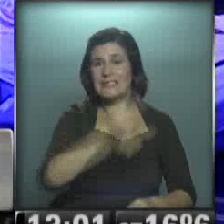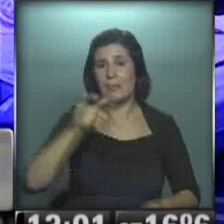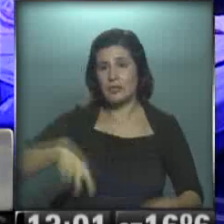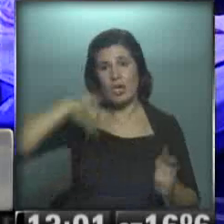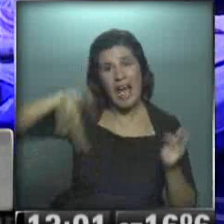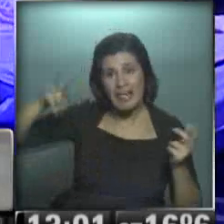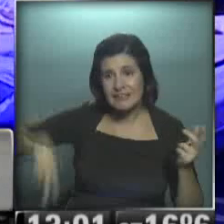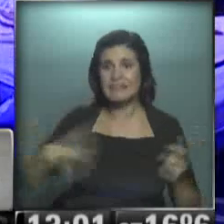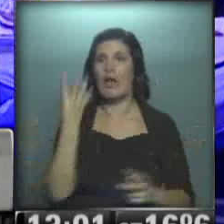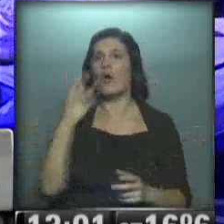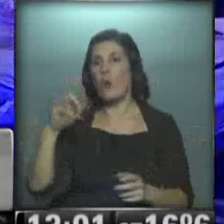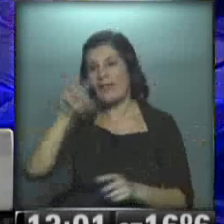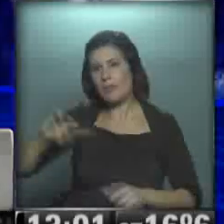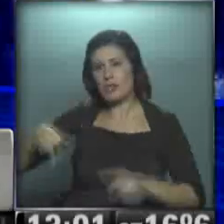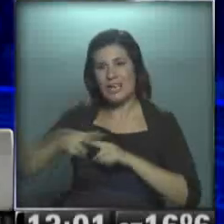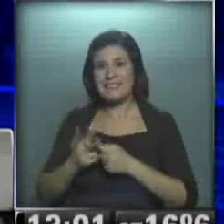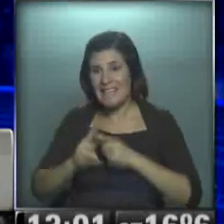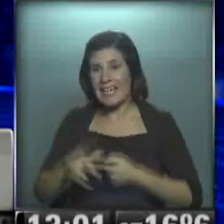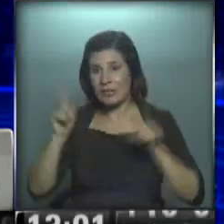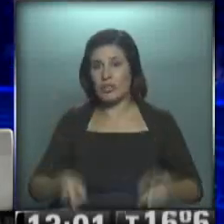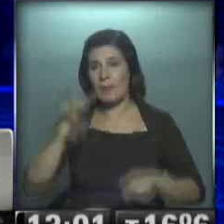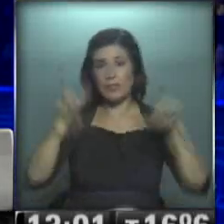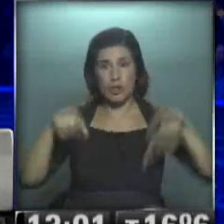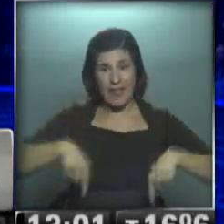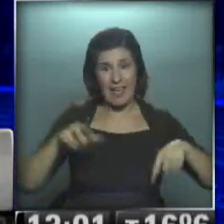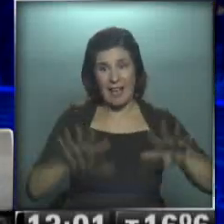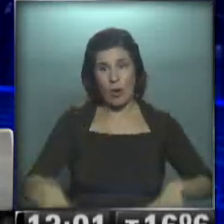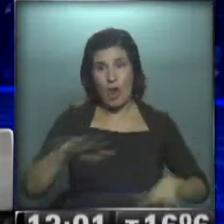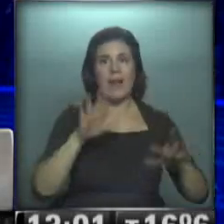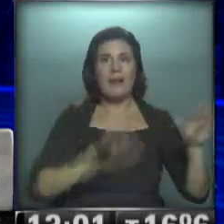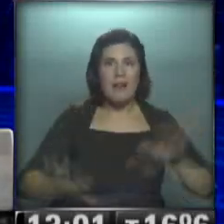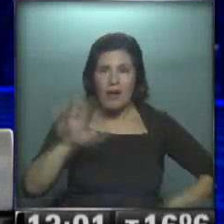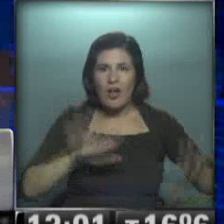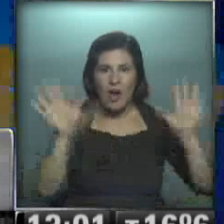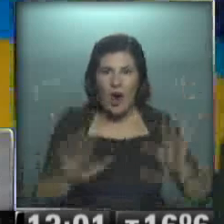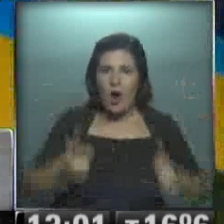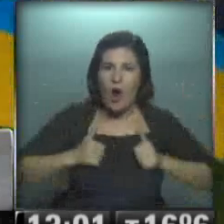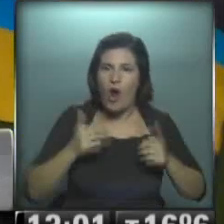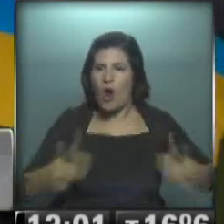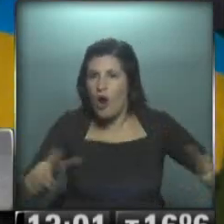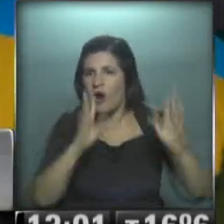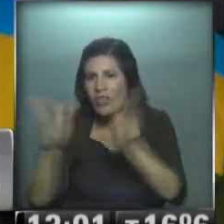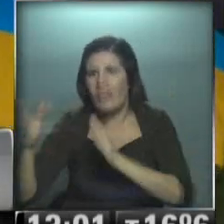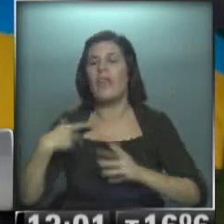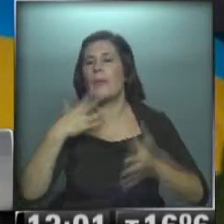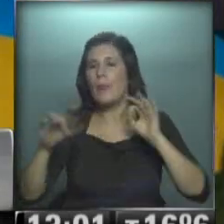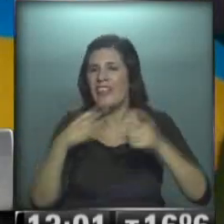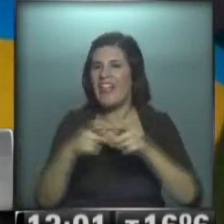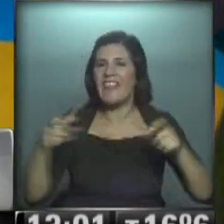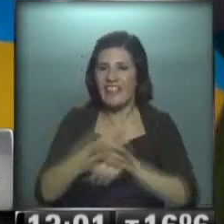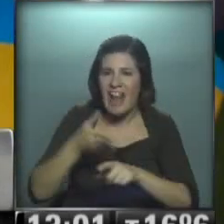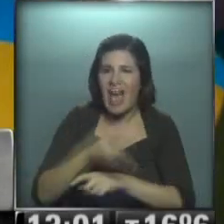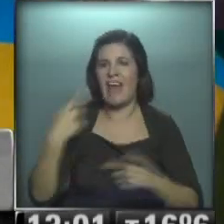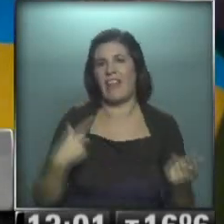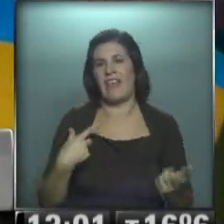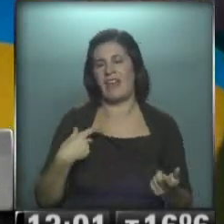40 técnicos, gente local que trabaja de acomodador, que trabaja en venta de merchandising, etcétera, etcétera. Cada noche aquí son 300